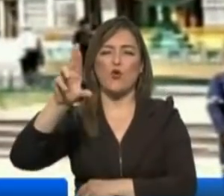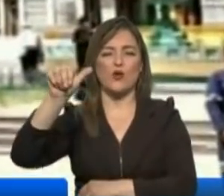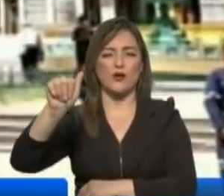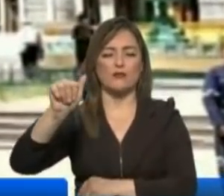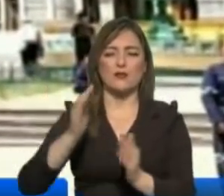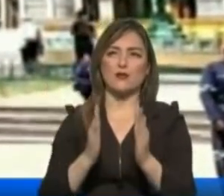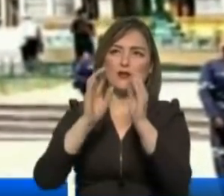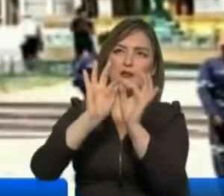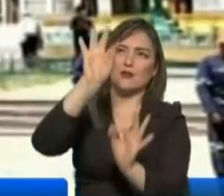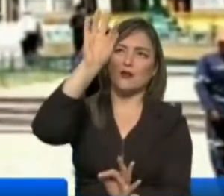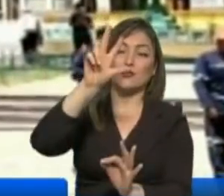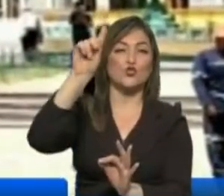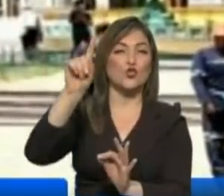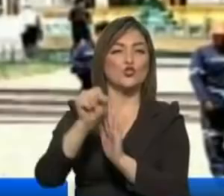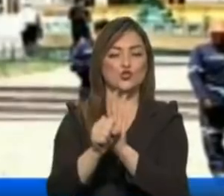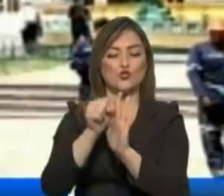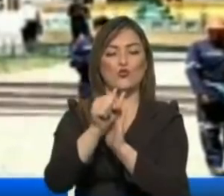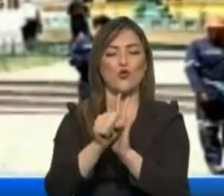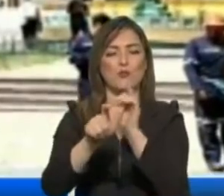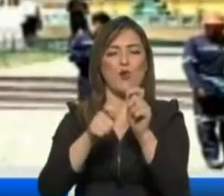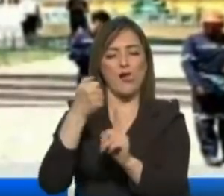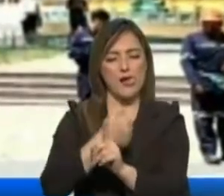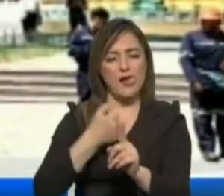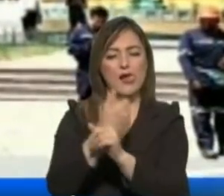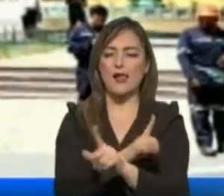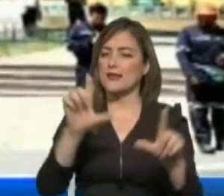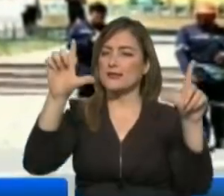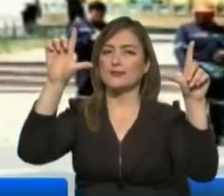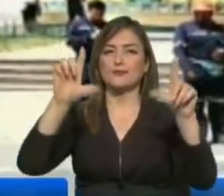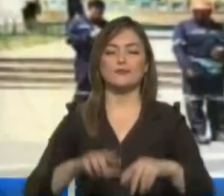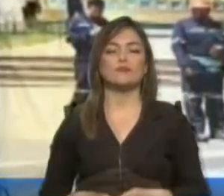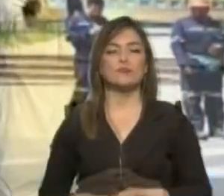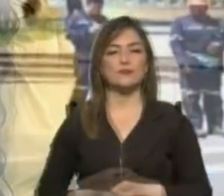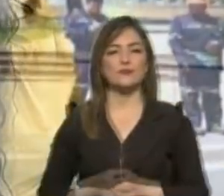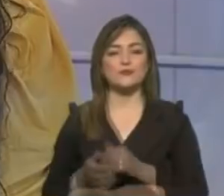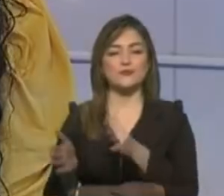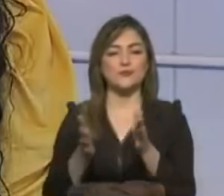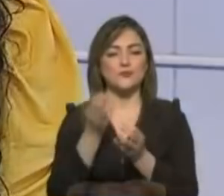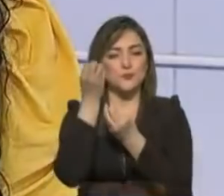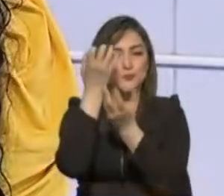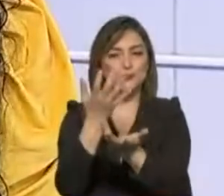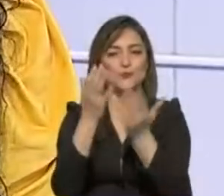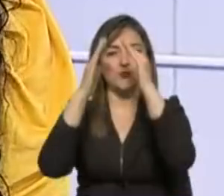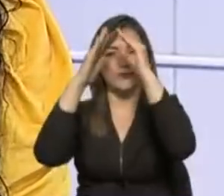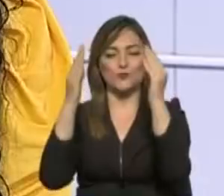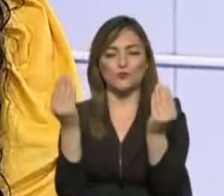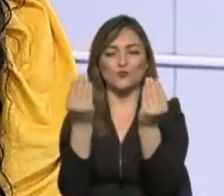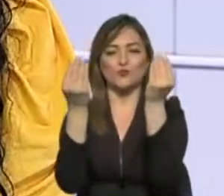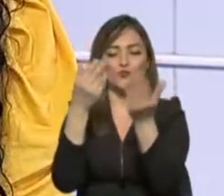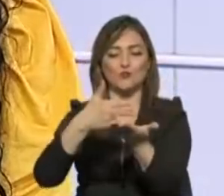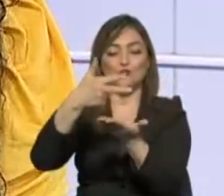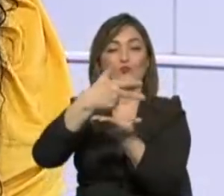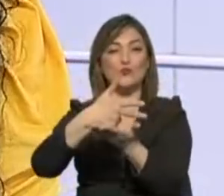32 metros es un símbolo del movimiento de los lojanos para alcanzar su libertad. Sebastián Piedra, 24 horas. Les contamos que la Casa de la Juventud del